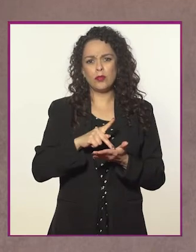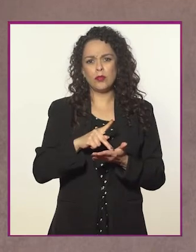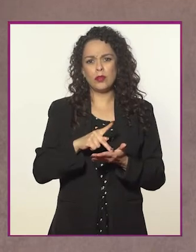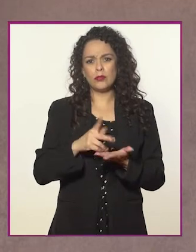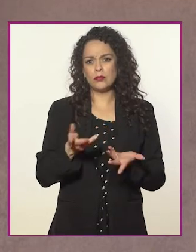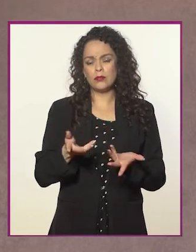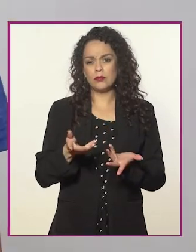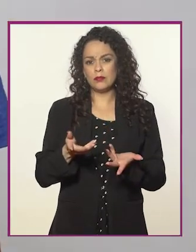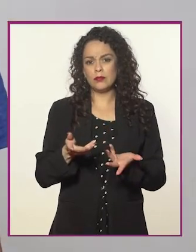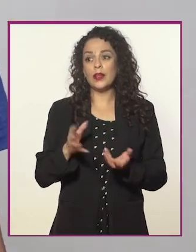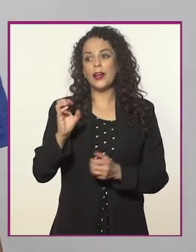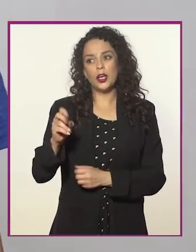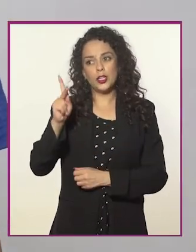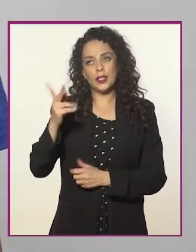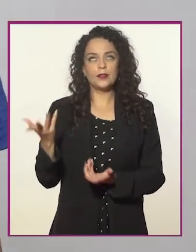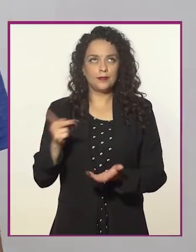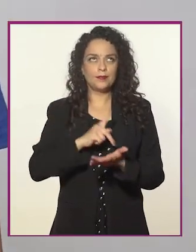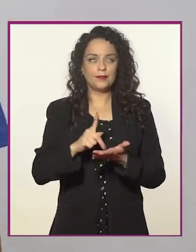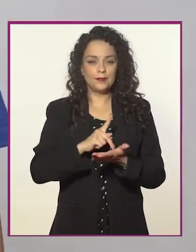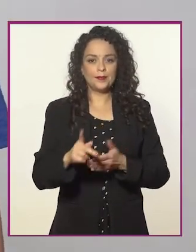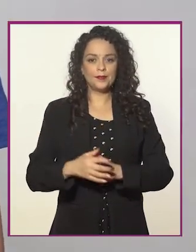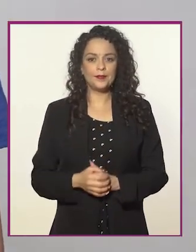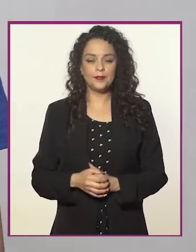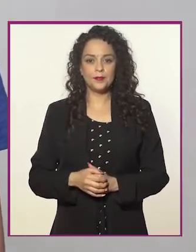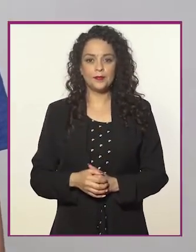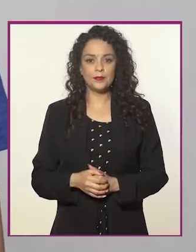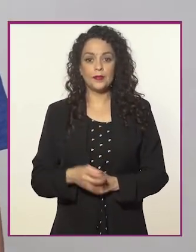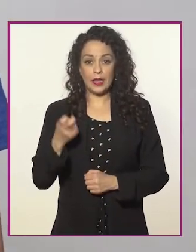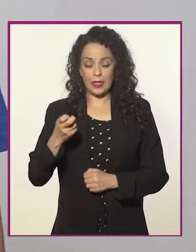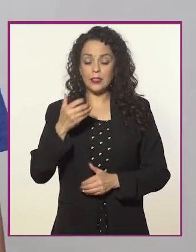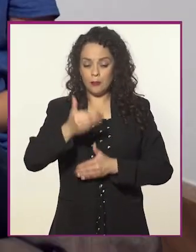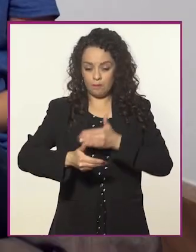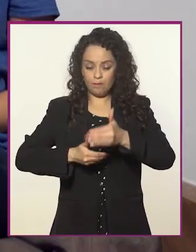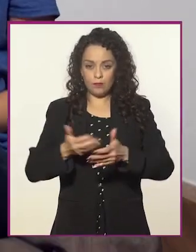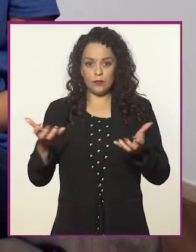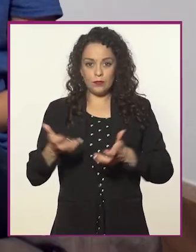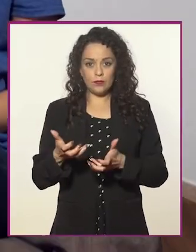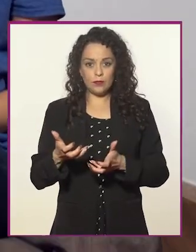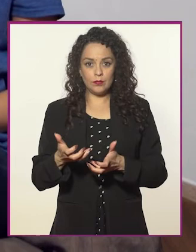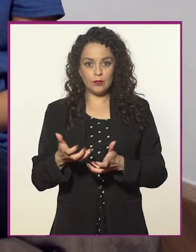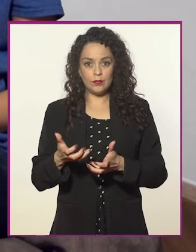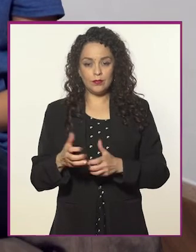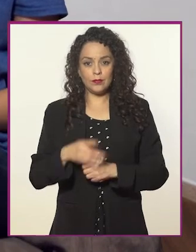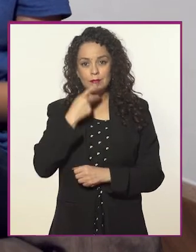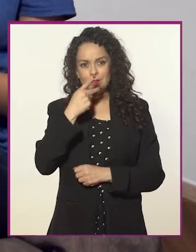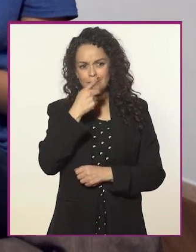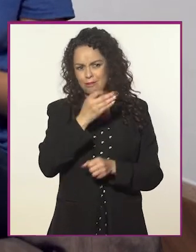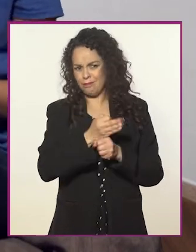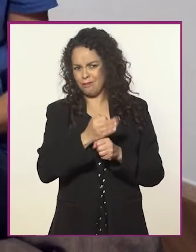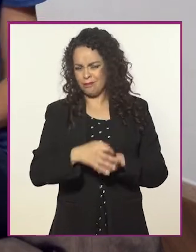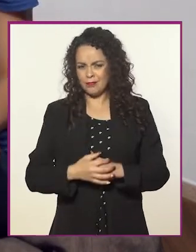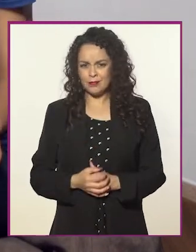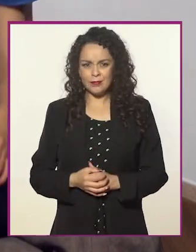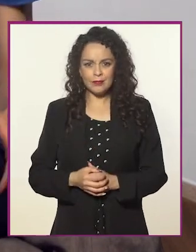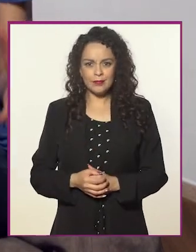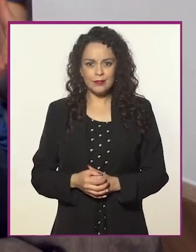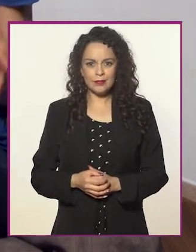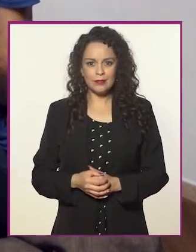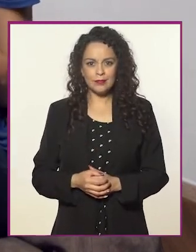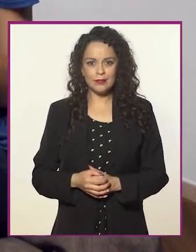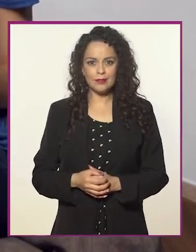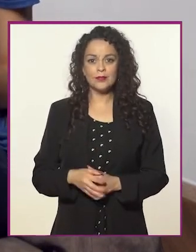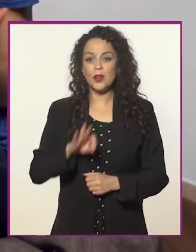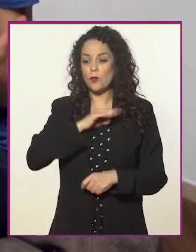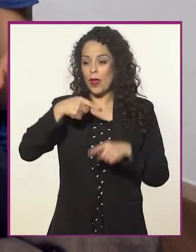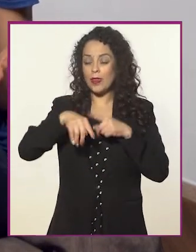boli, virome. Ok, bolígrafos. Y vamos a llevarlos paso a paso. Bambi es un venado y tambor su valedor.